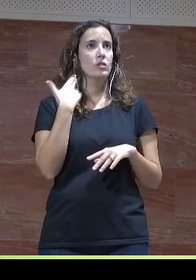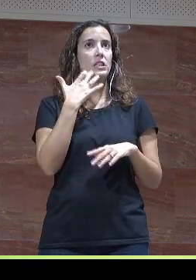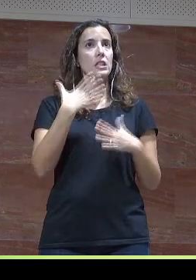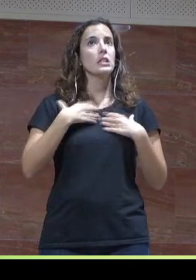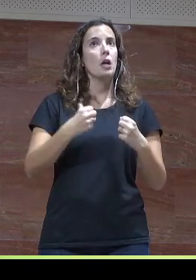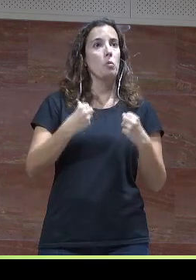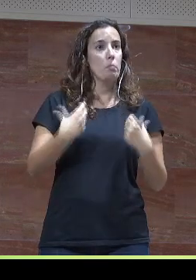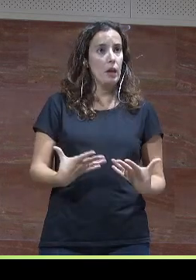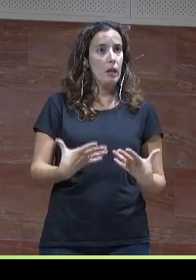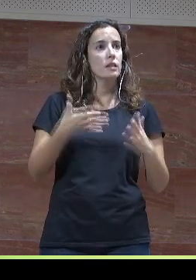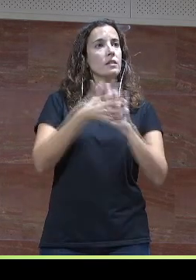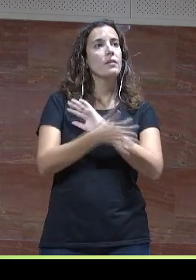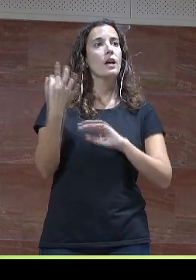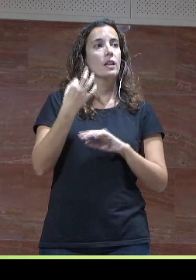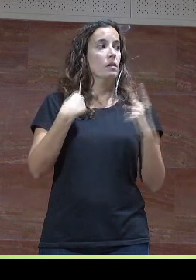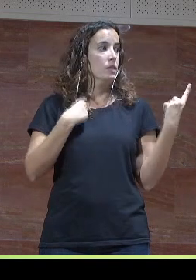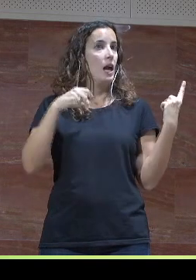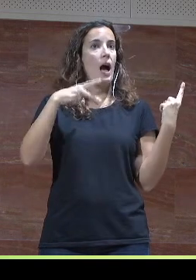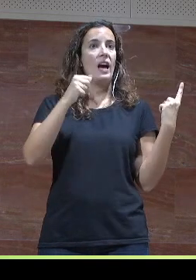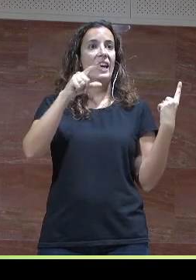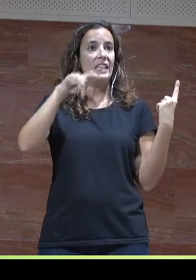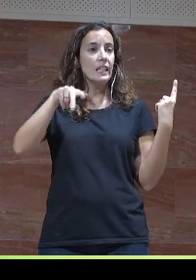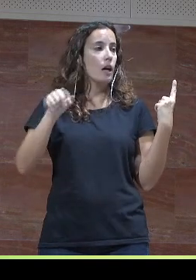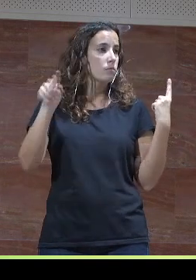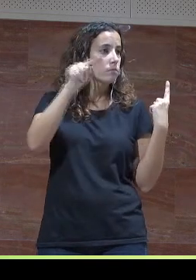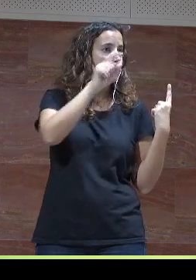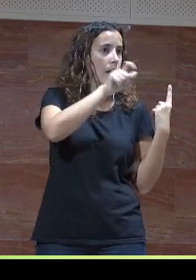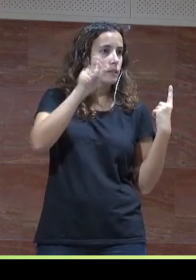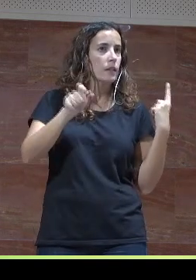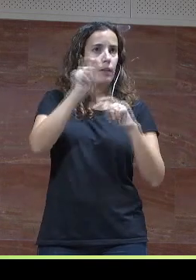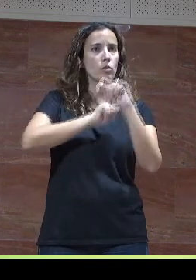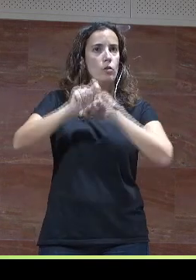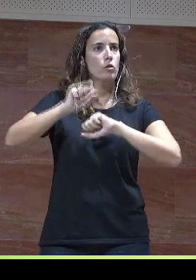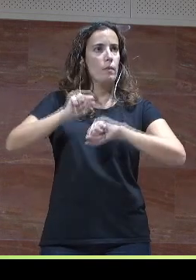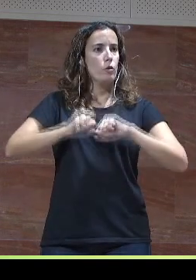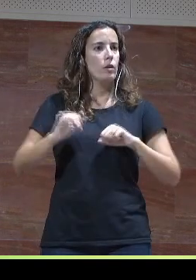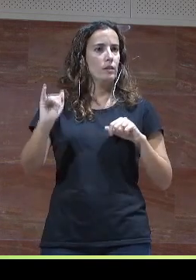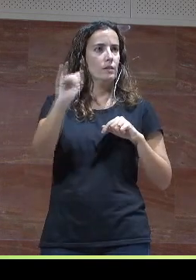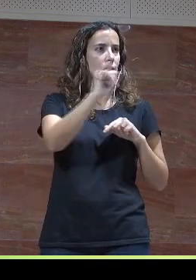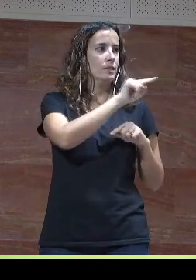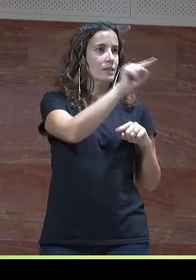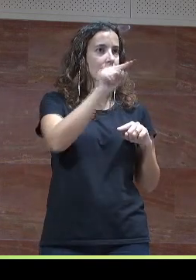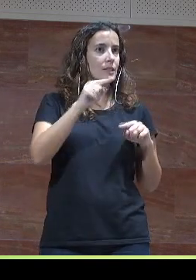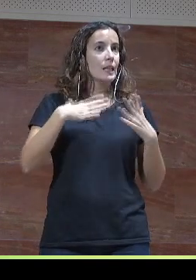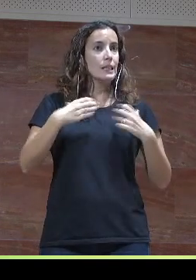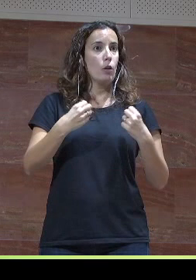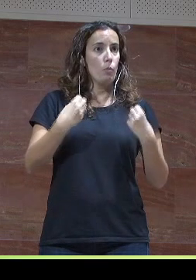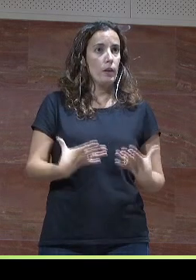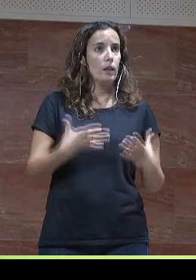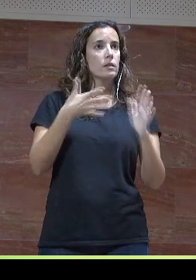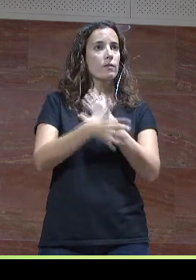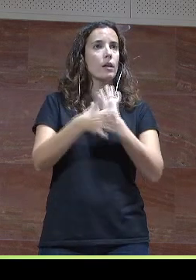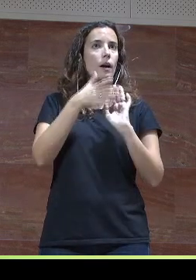nos propicia, aquí tenemos a Angelina, tenemos gente de muchas asociaciones de mayores que estáis aquí, en donde el término